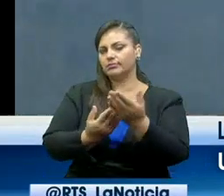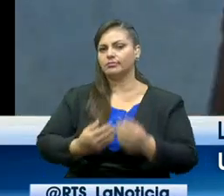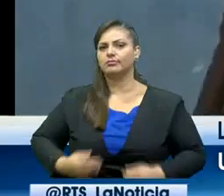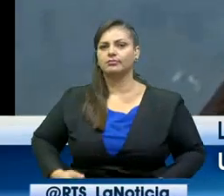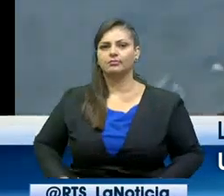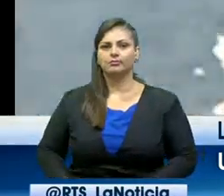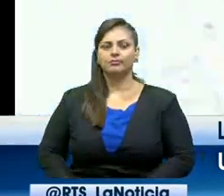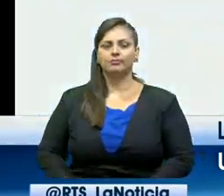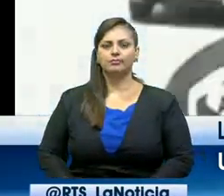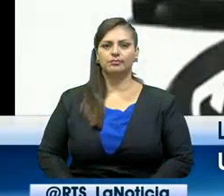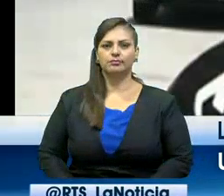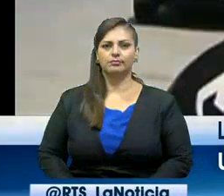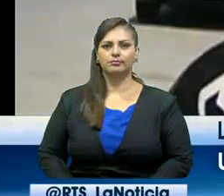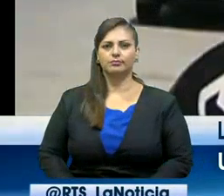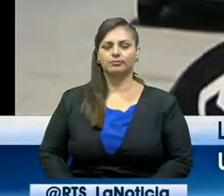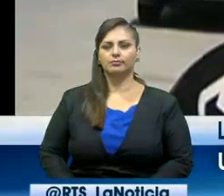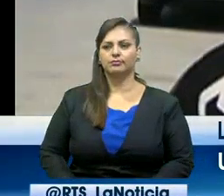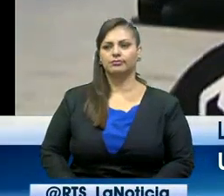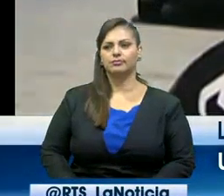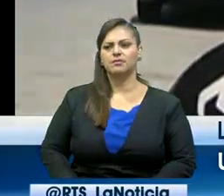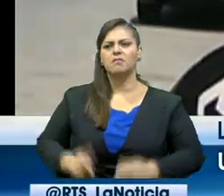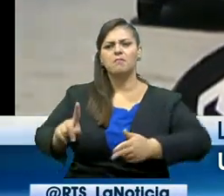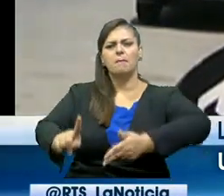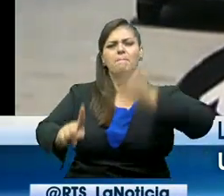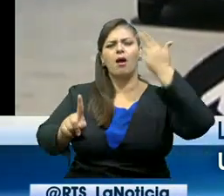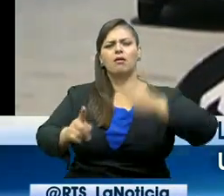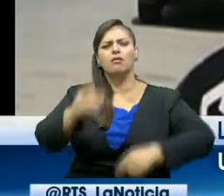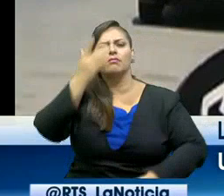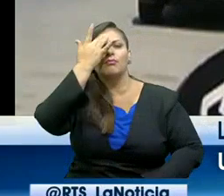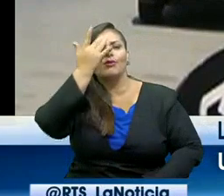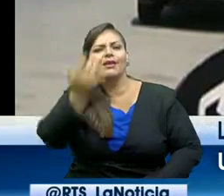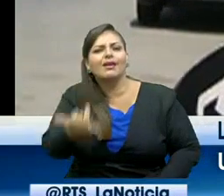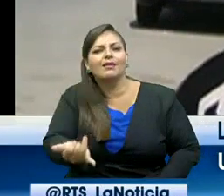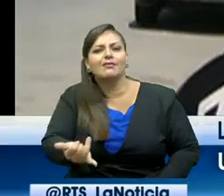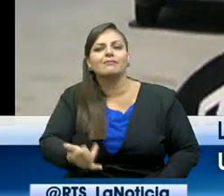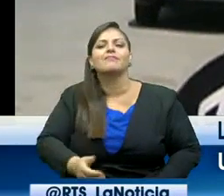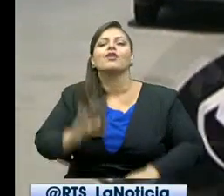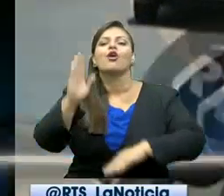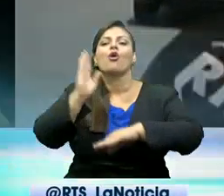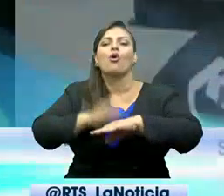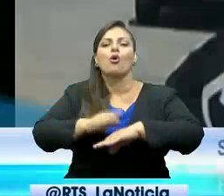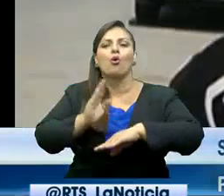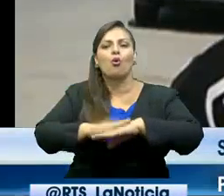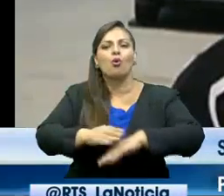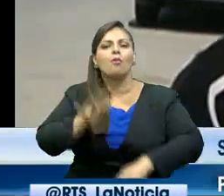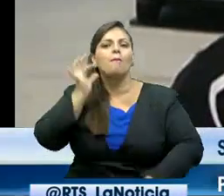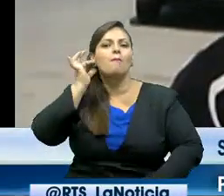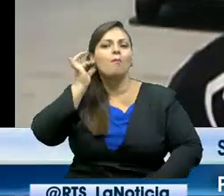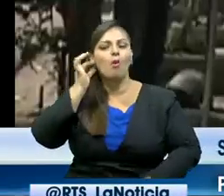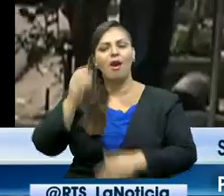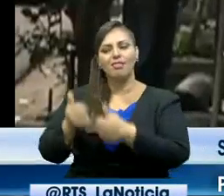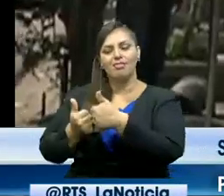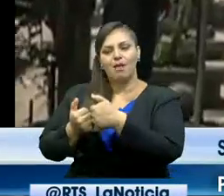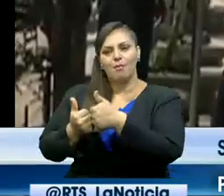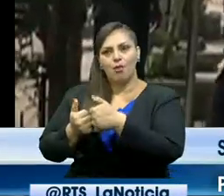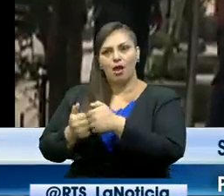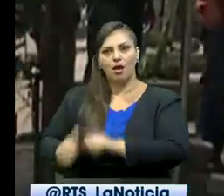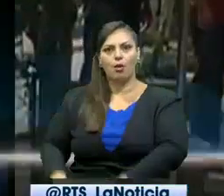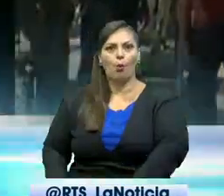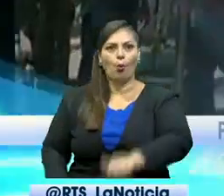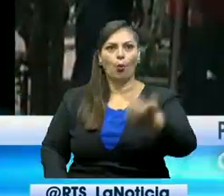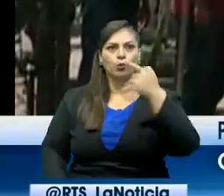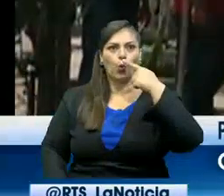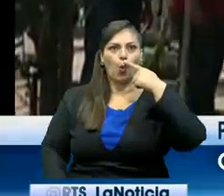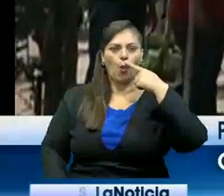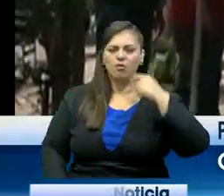sobre los hechos. La muerte suscitada fue por muerte pasional. Al parecer es involucrada